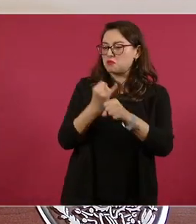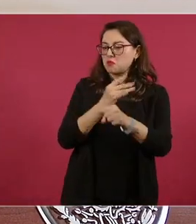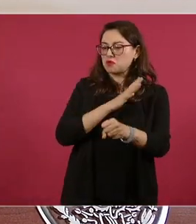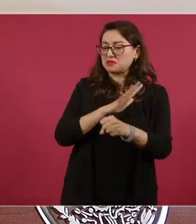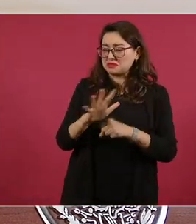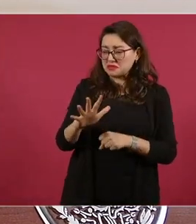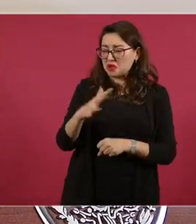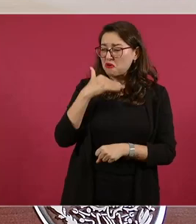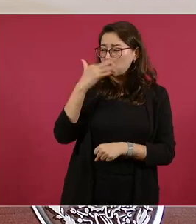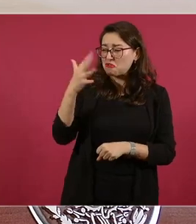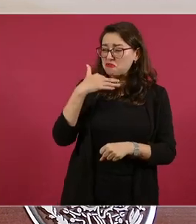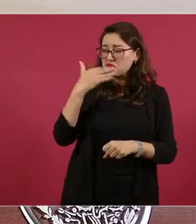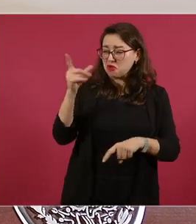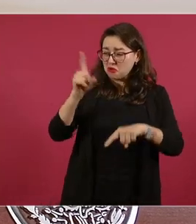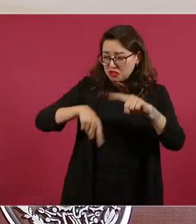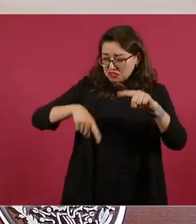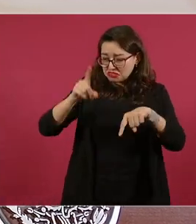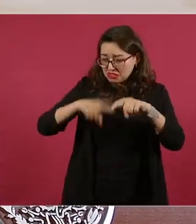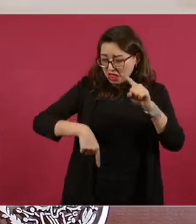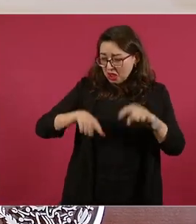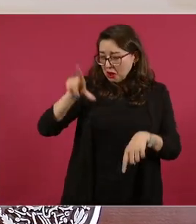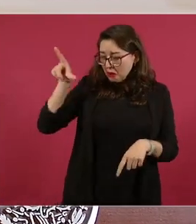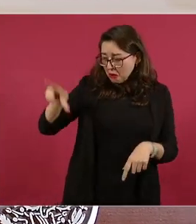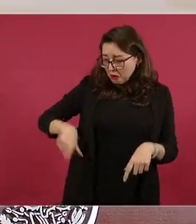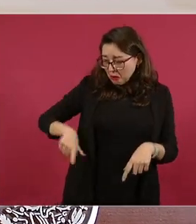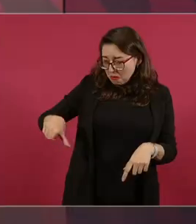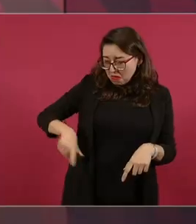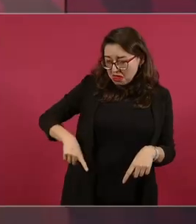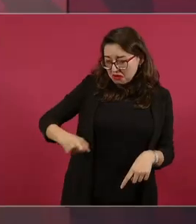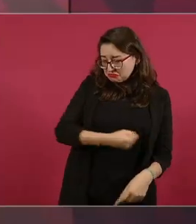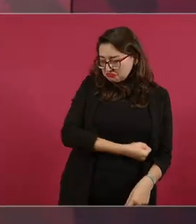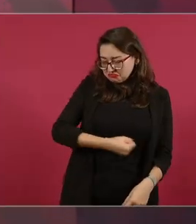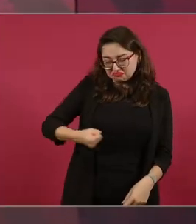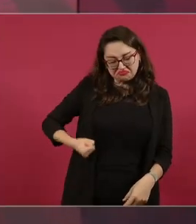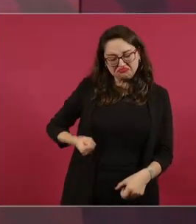El presidente, bueno, usurpador,